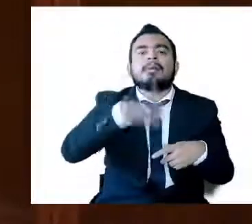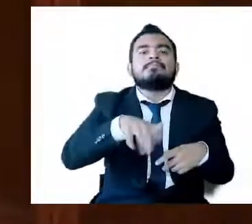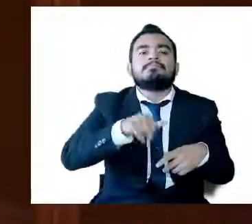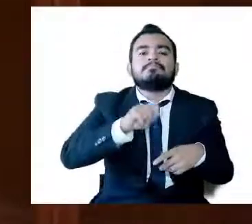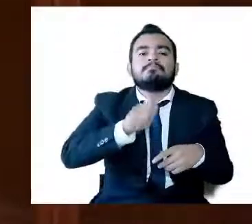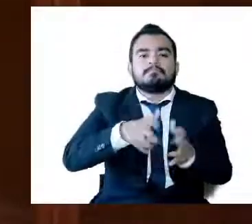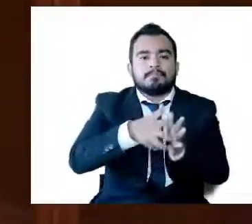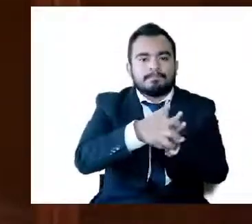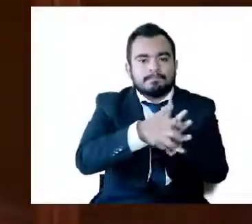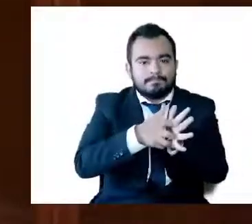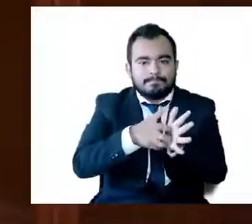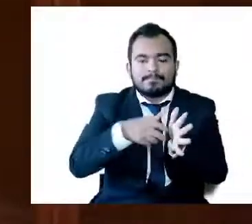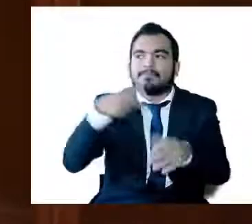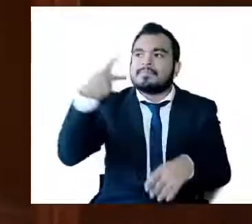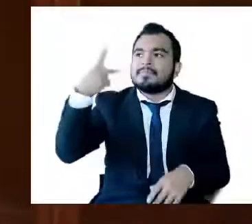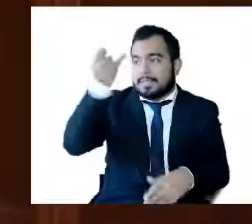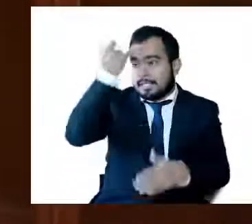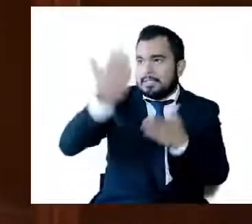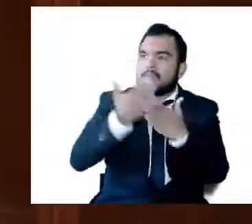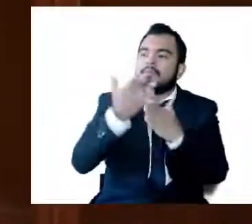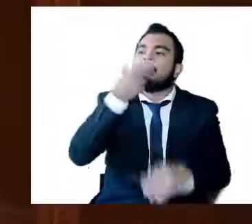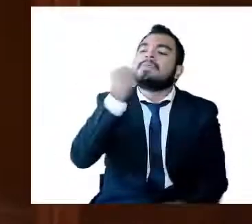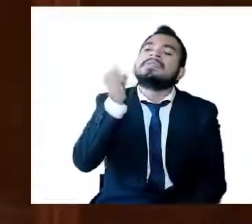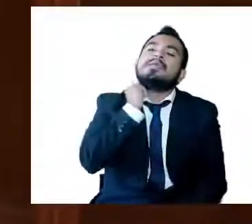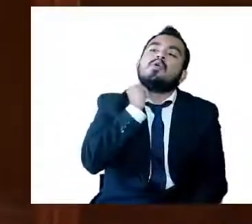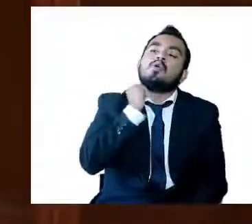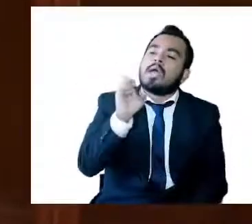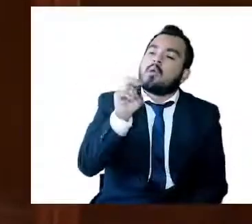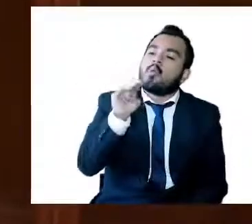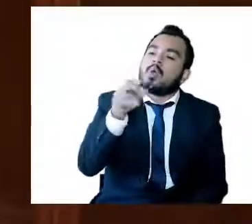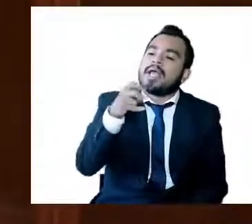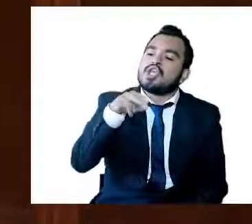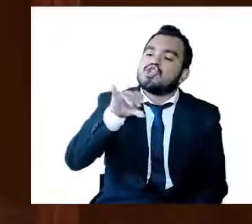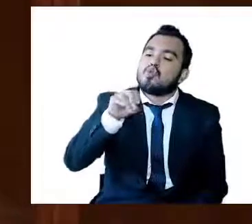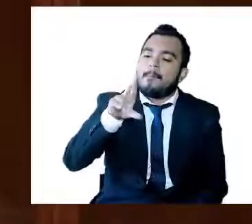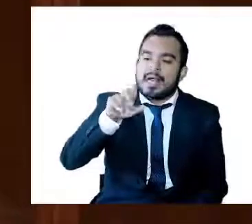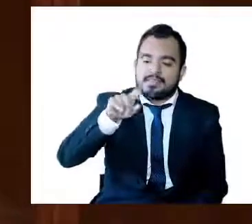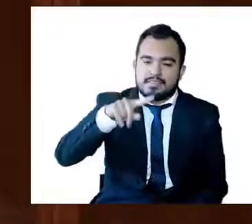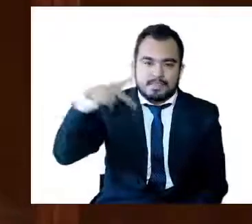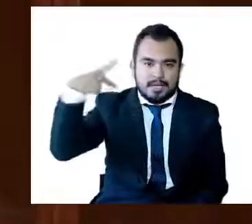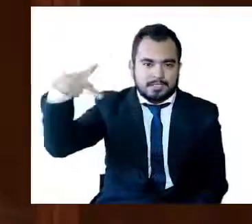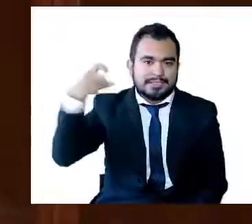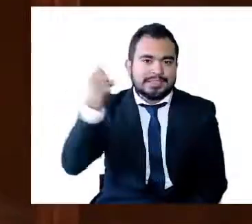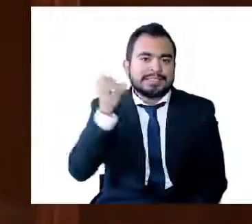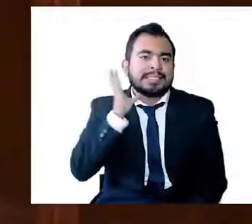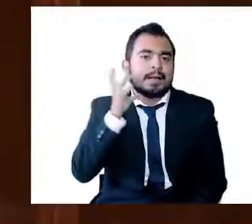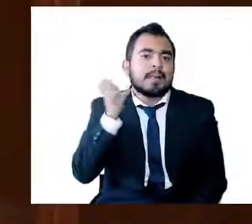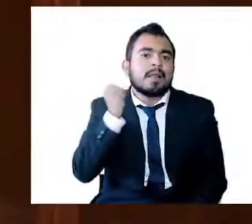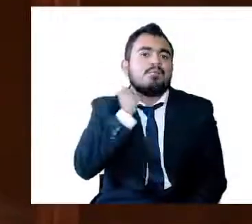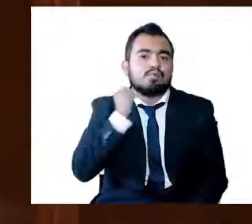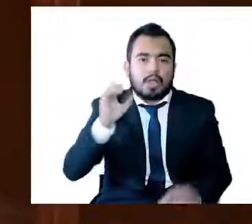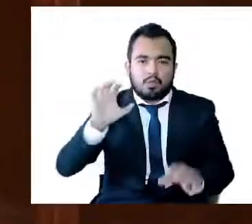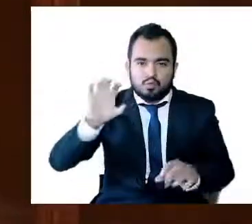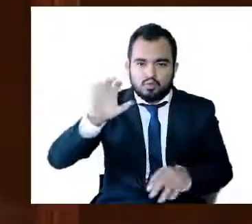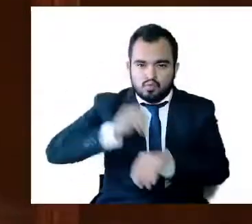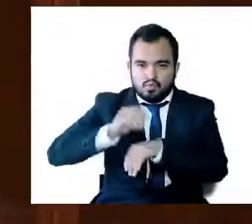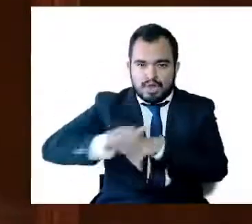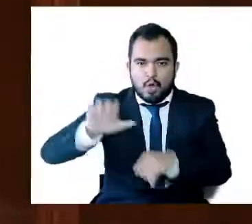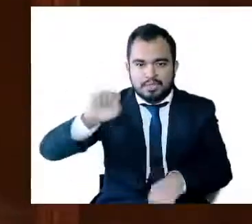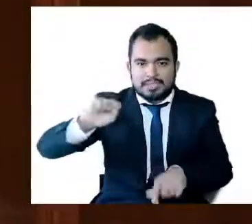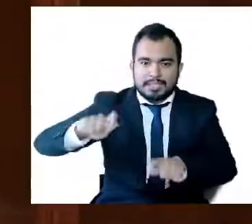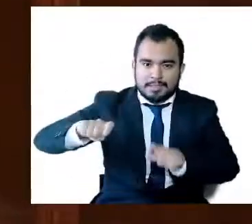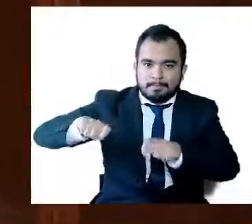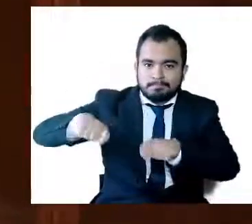Martínez, en la 60 legislatura, muchos de los que hoy estamos aquí tuvimos a bien